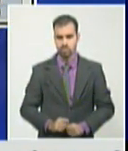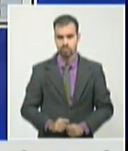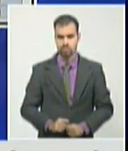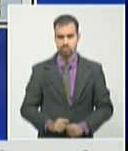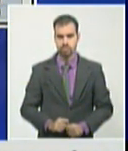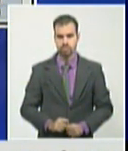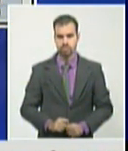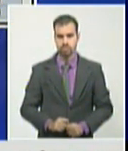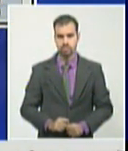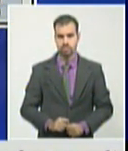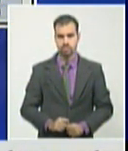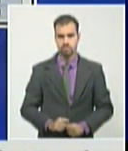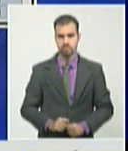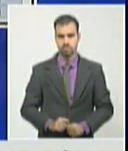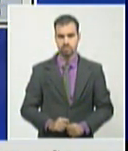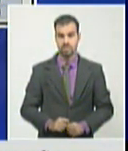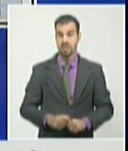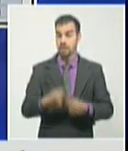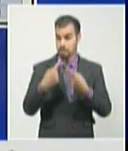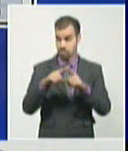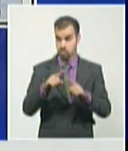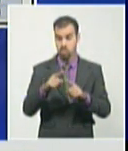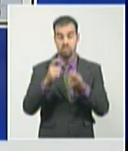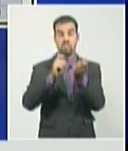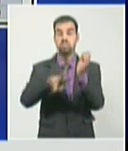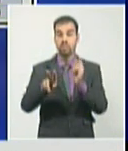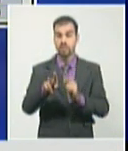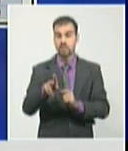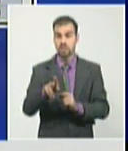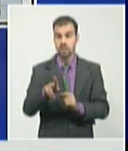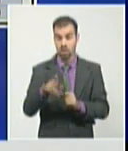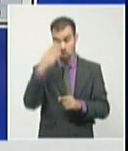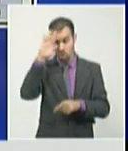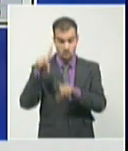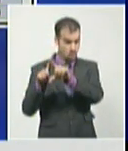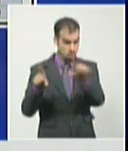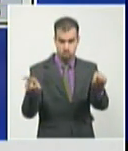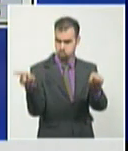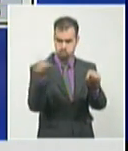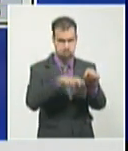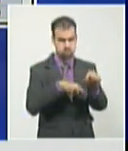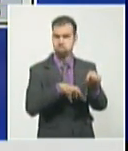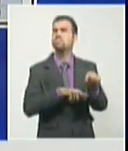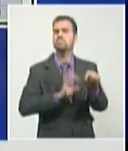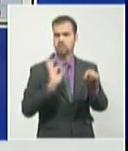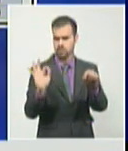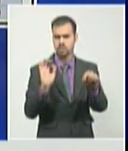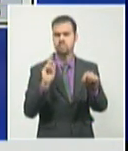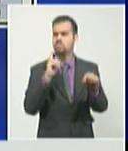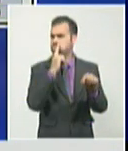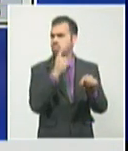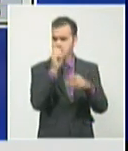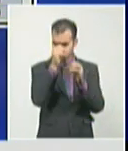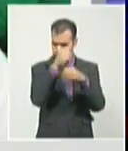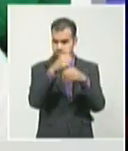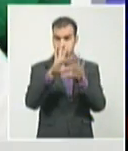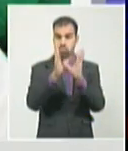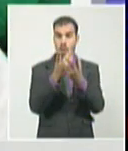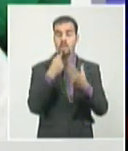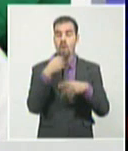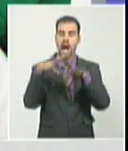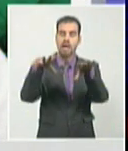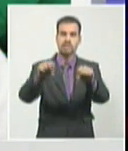territorio se procesan muestras con el objetivo de poder identificar todas las personas